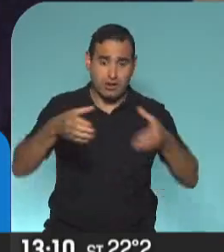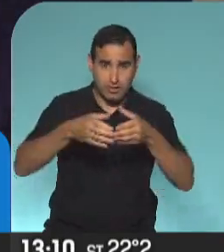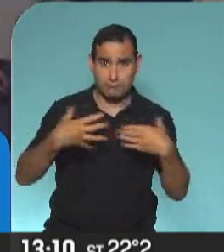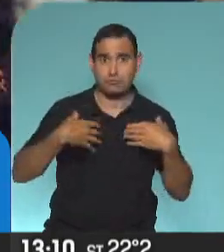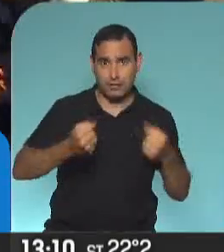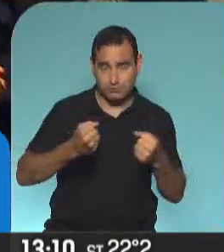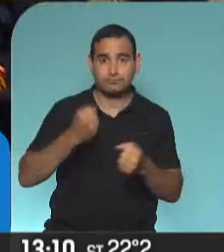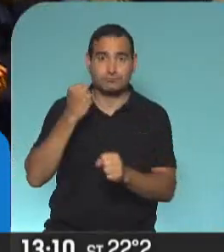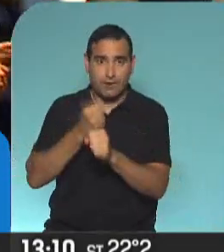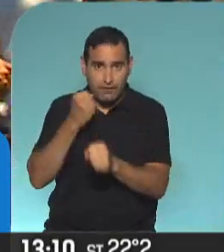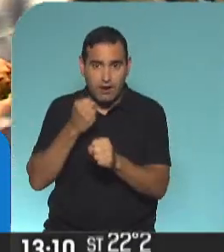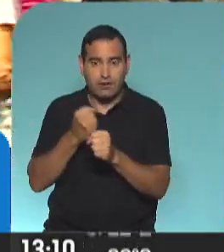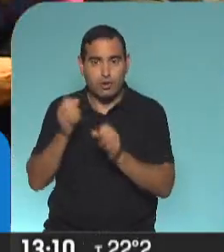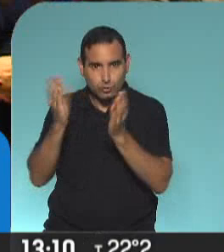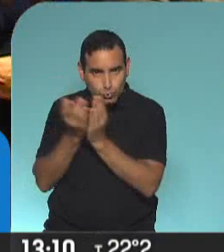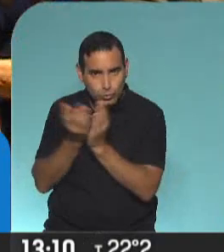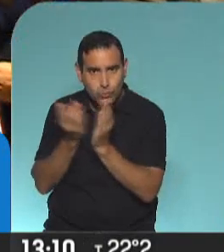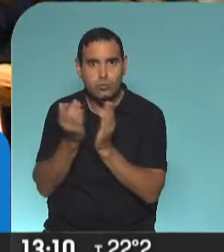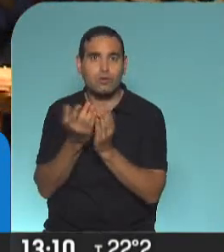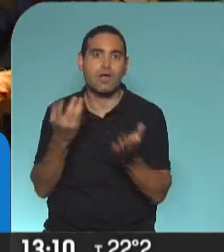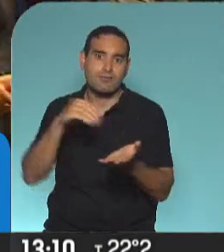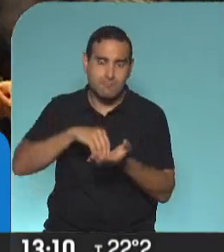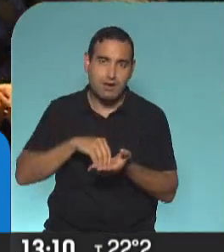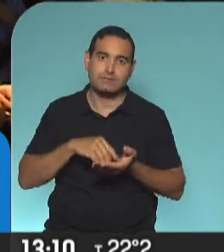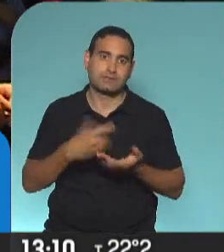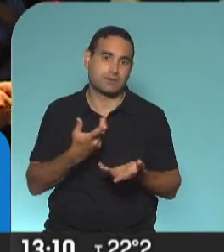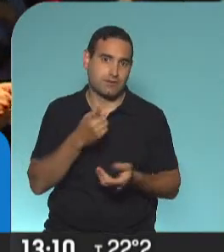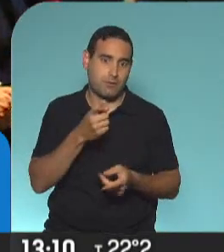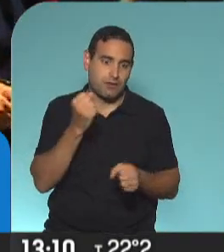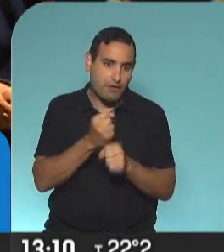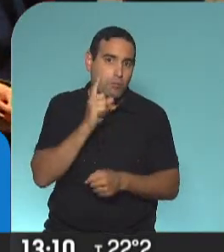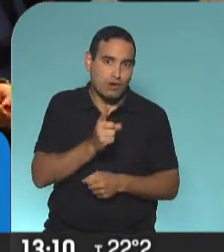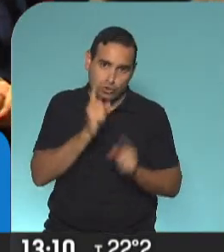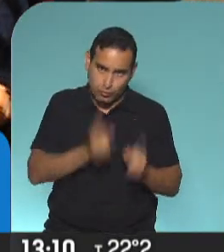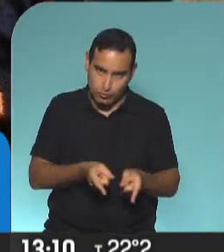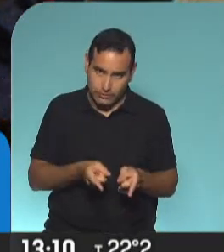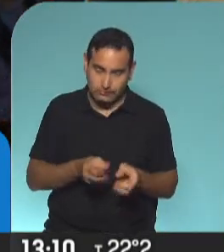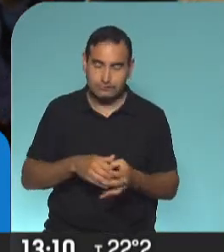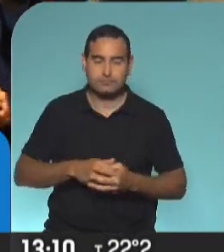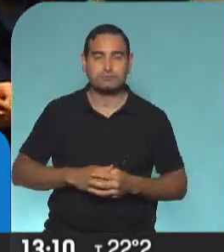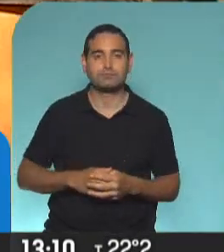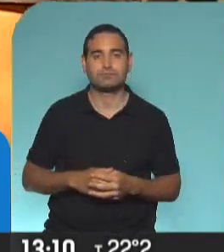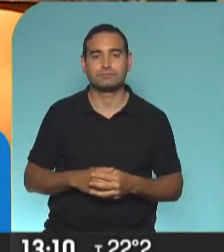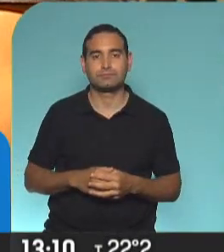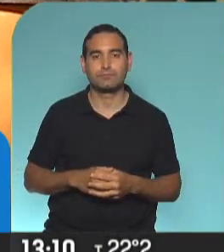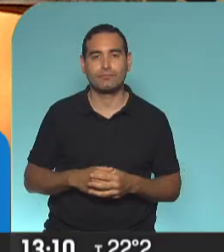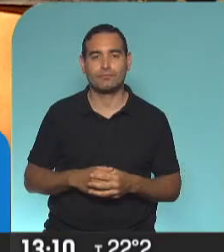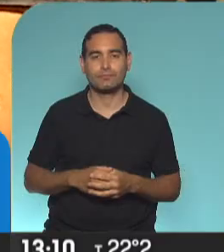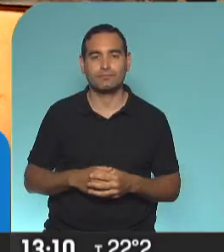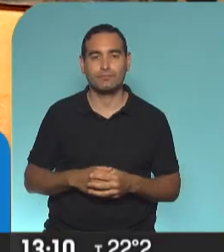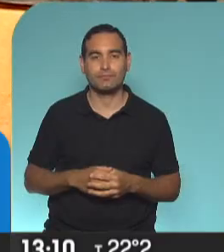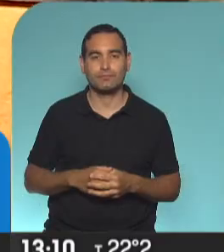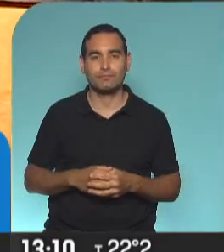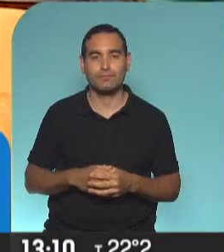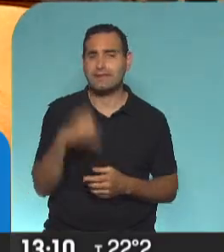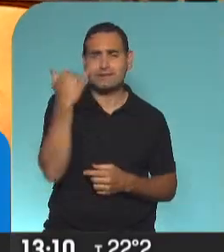que se forma para eso y que además pone el cuerpo y la vida en riesgo. Hemos ocupado todas las